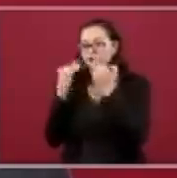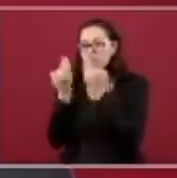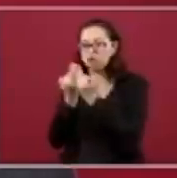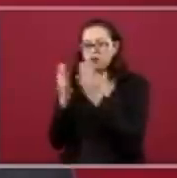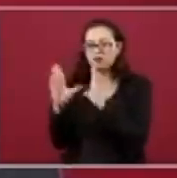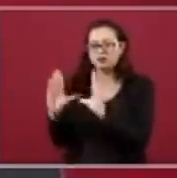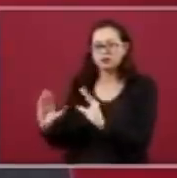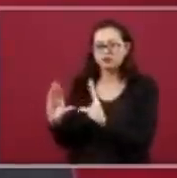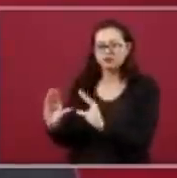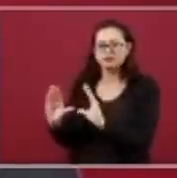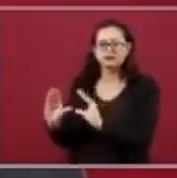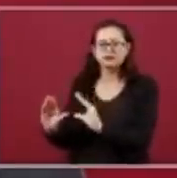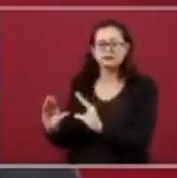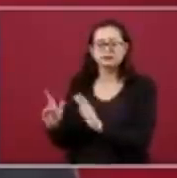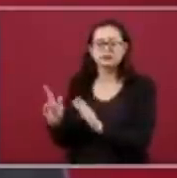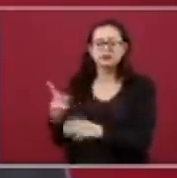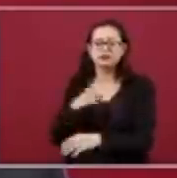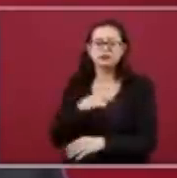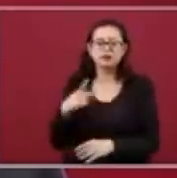Tienen